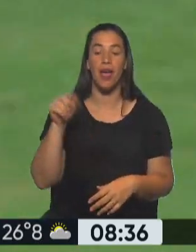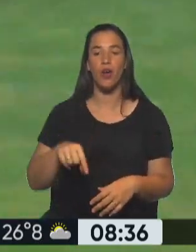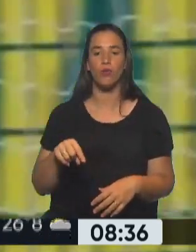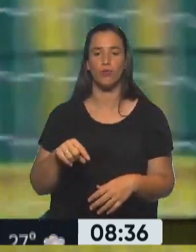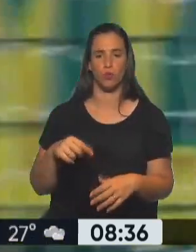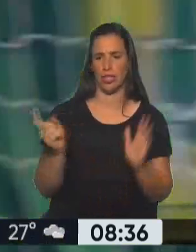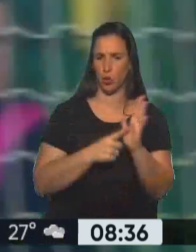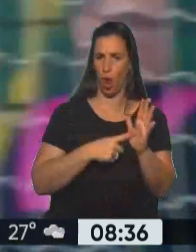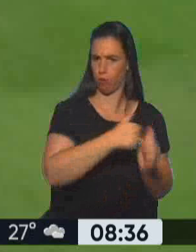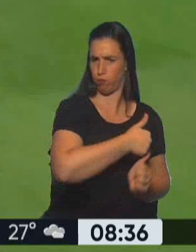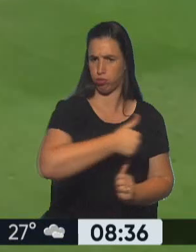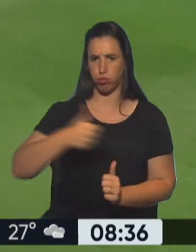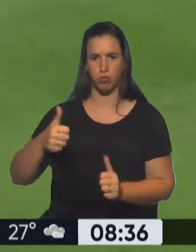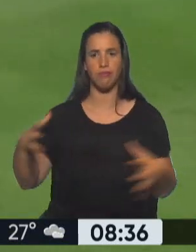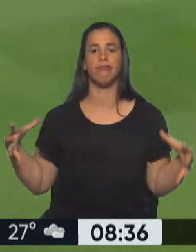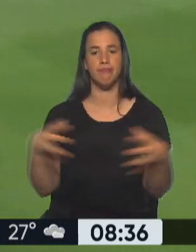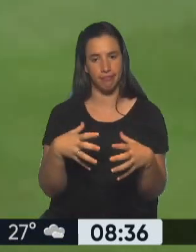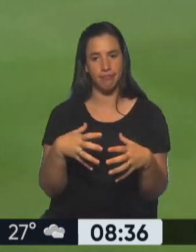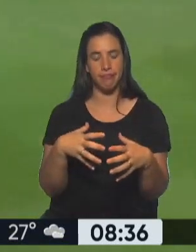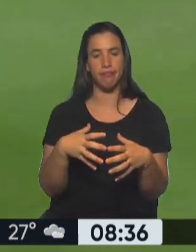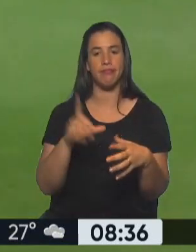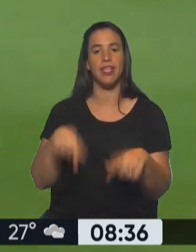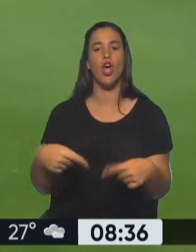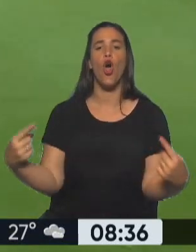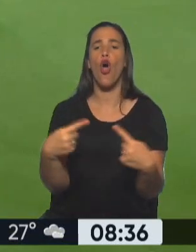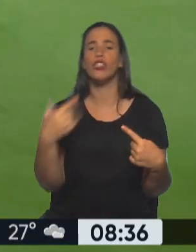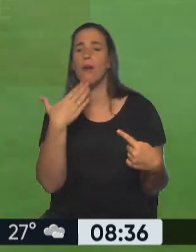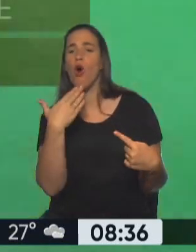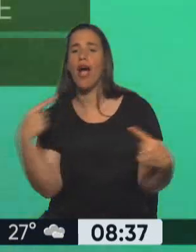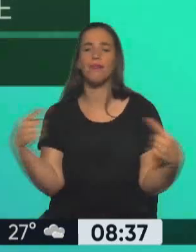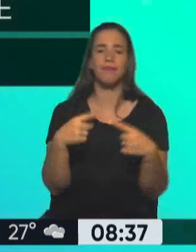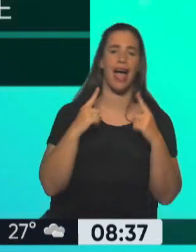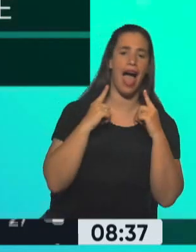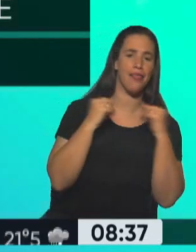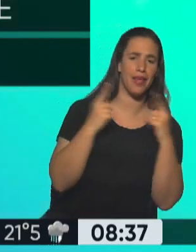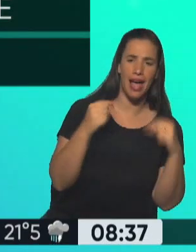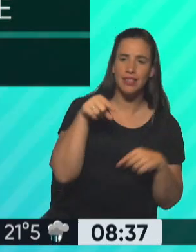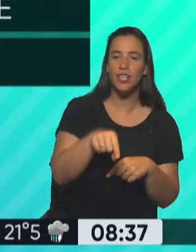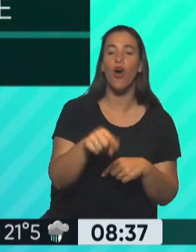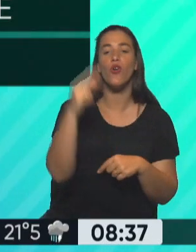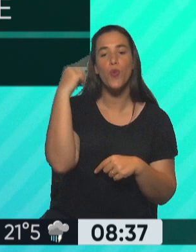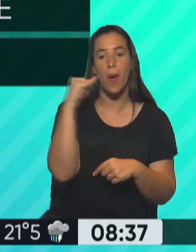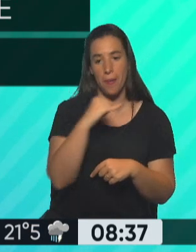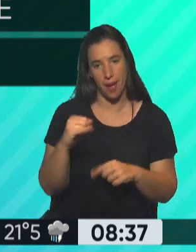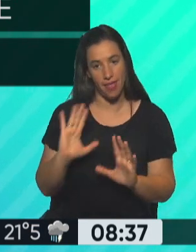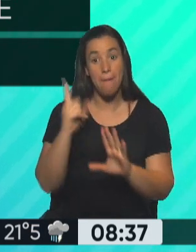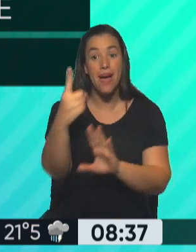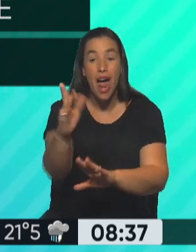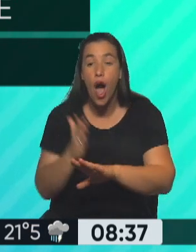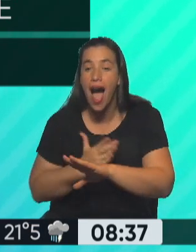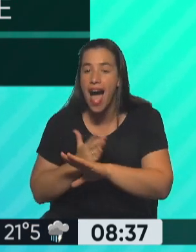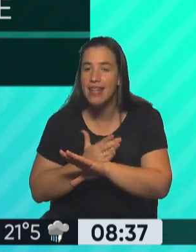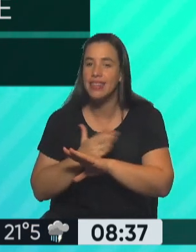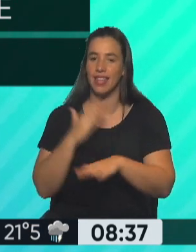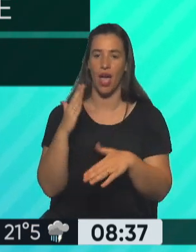titulares, gracias al amigo Chiquitapia. ¿Pero contra quién juega Boca? Contra Atlética Tucumán, a las 21:30. Pero antes juega